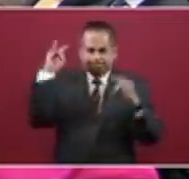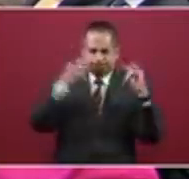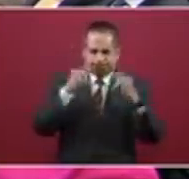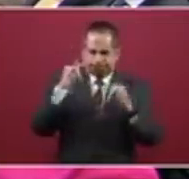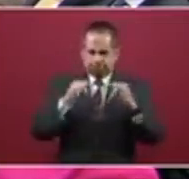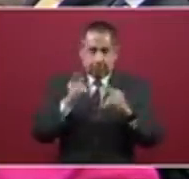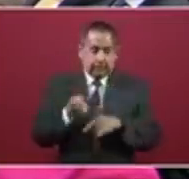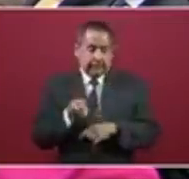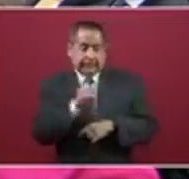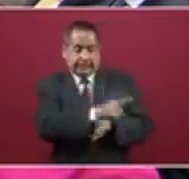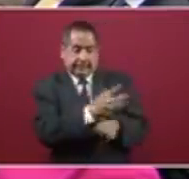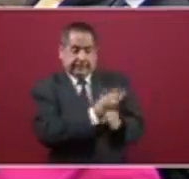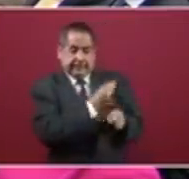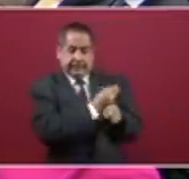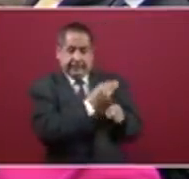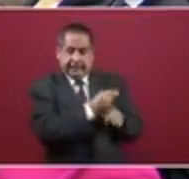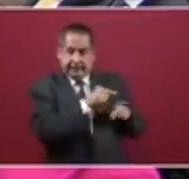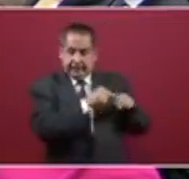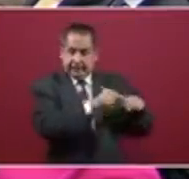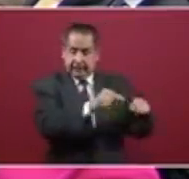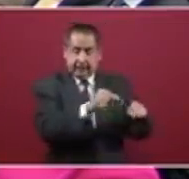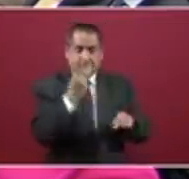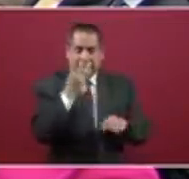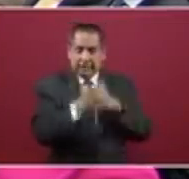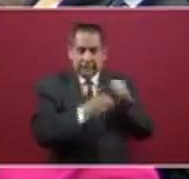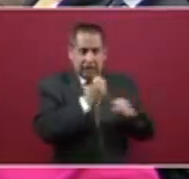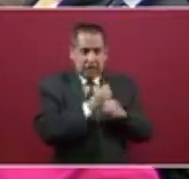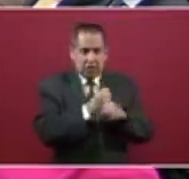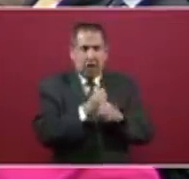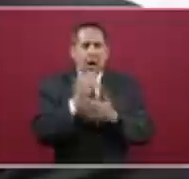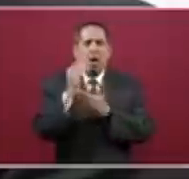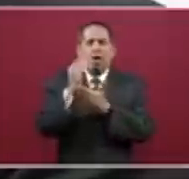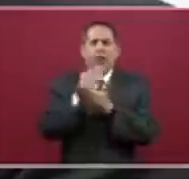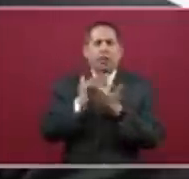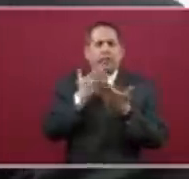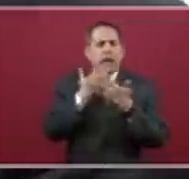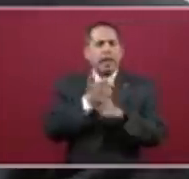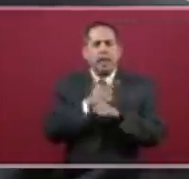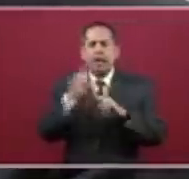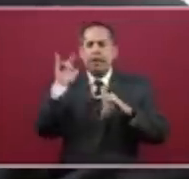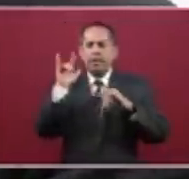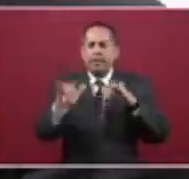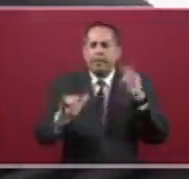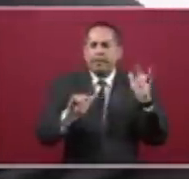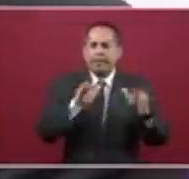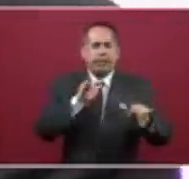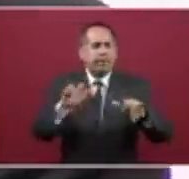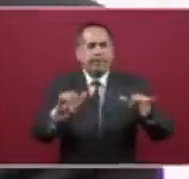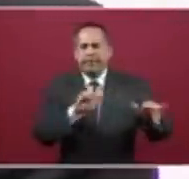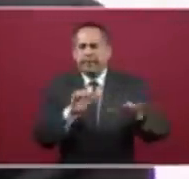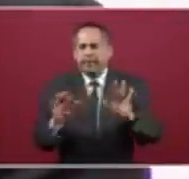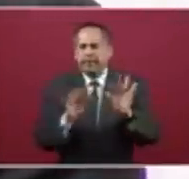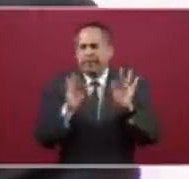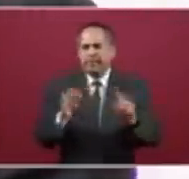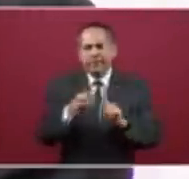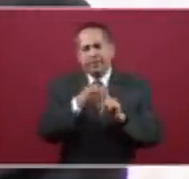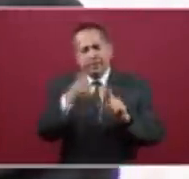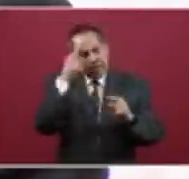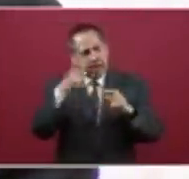tiempo en tres años con una solución de largo plazo